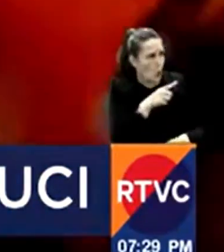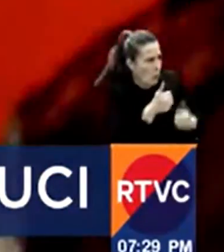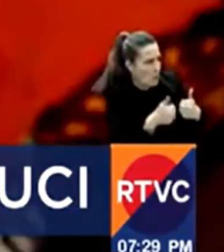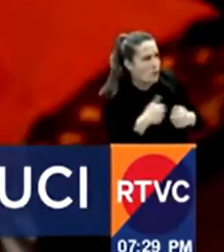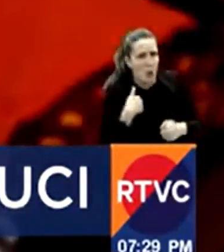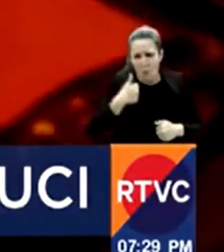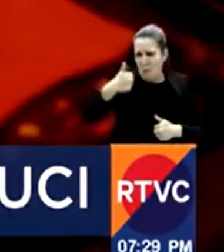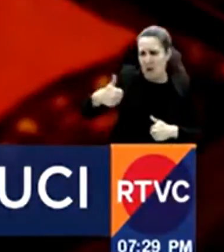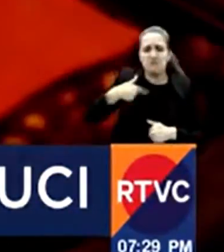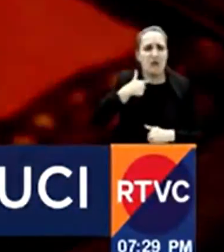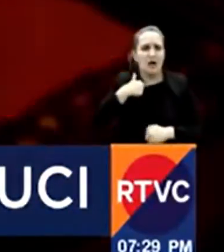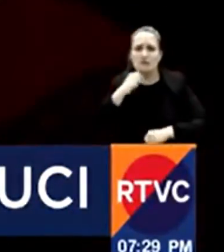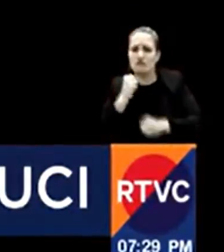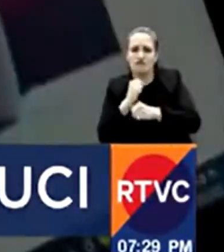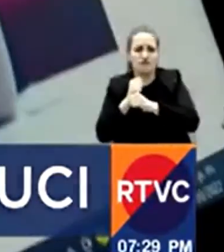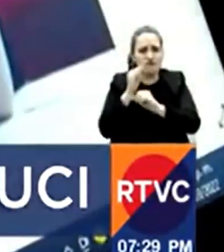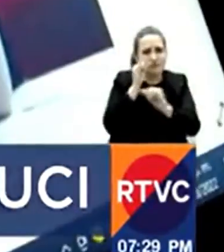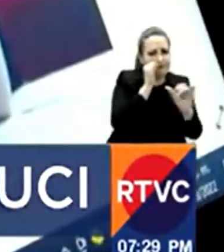nosotros.